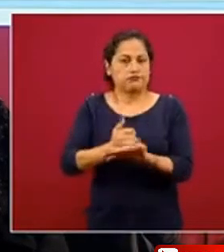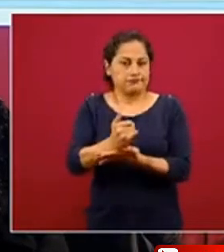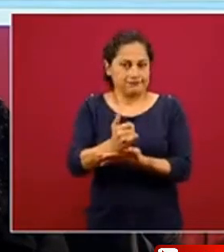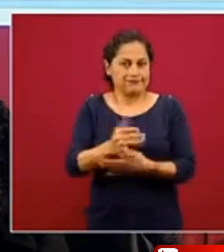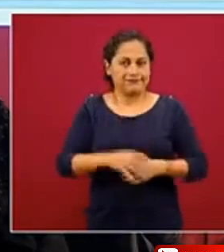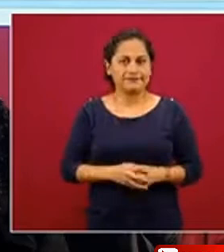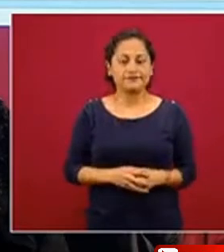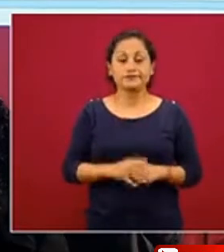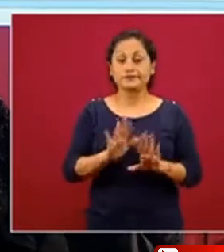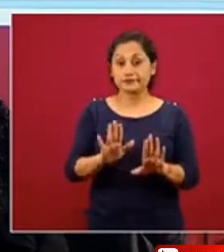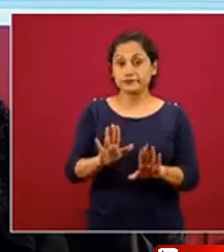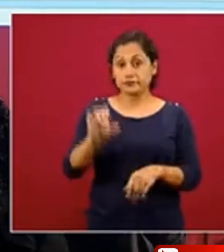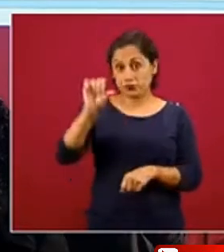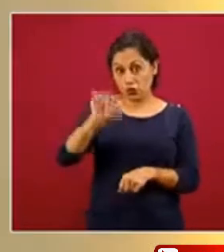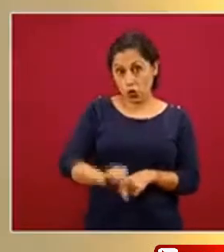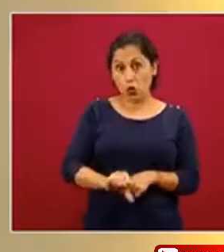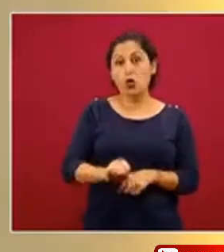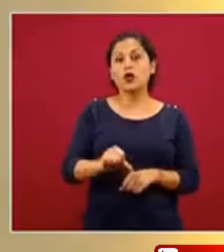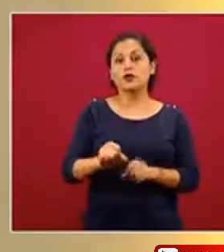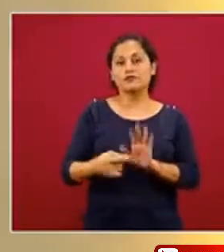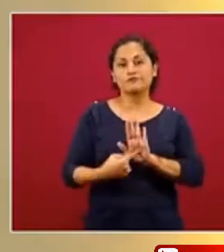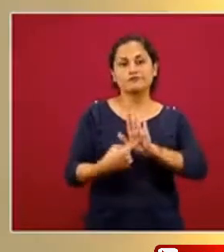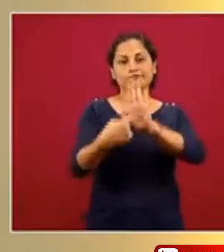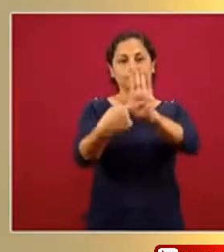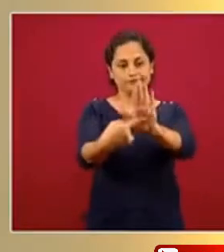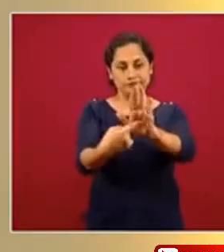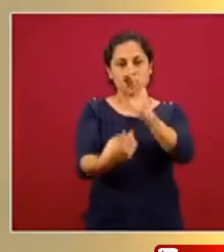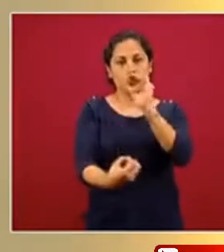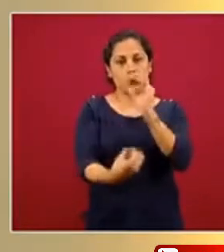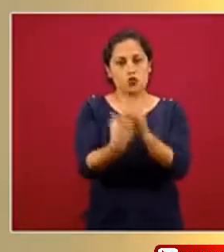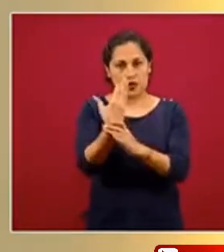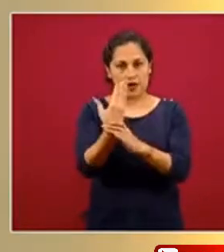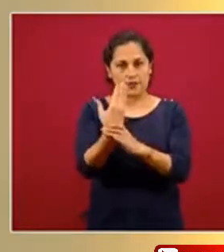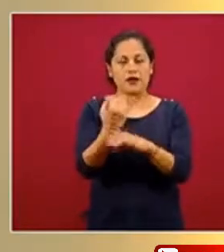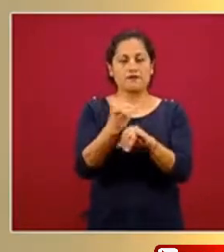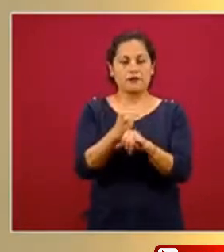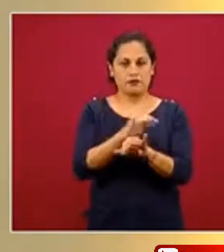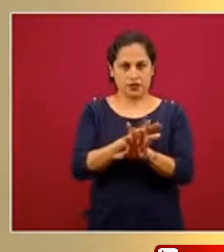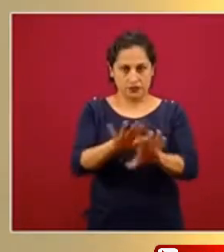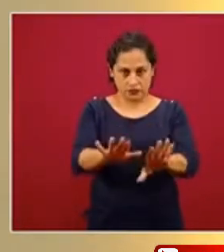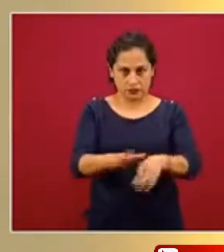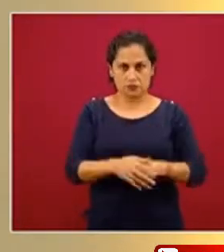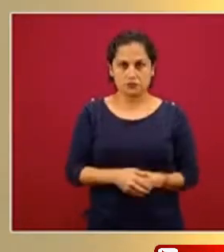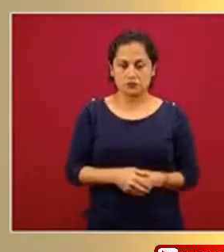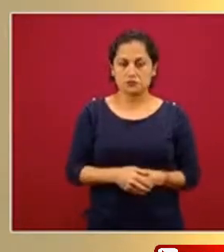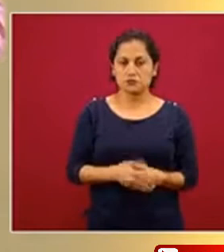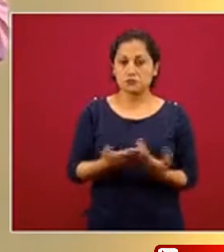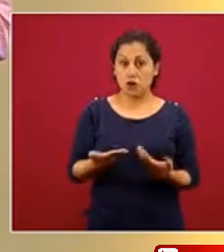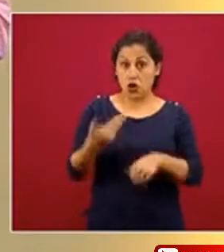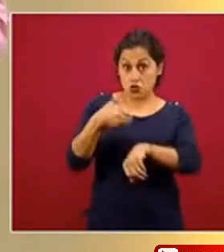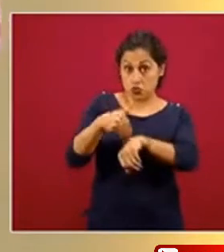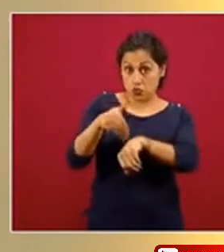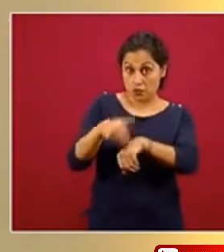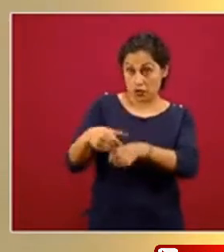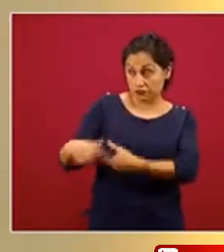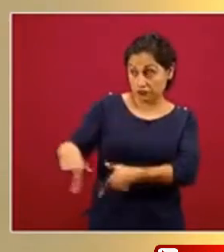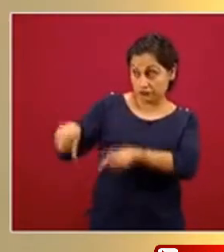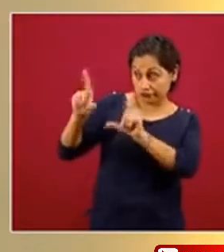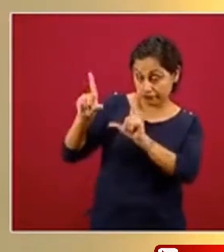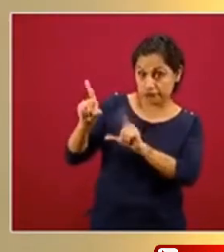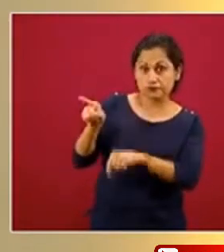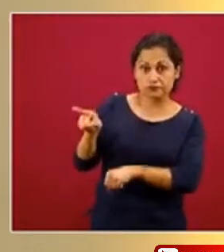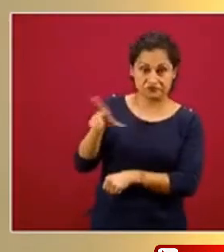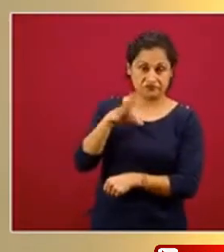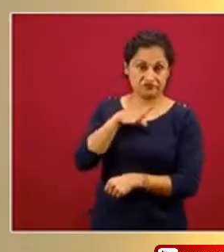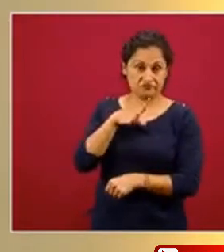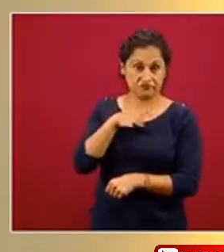un nuevo ciclo, un nuevo esquema de comunicación. Es el mismo informe técnico, los números están aquí presentes y quiero